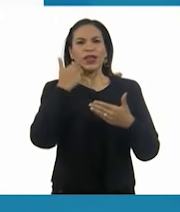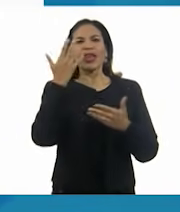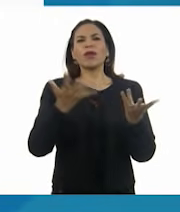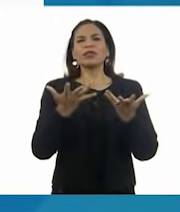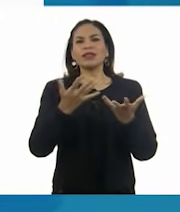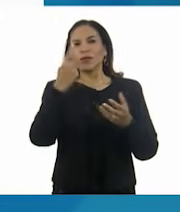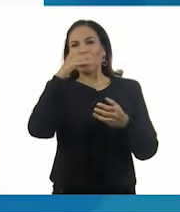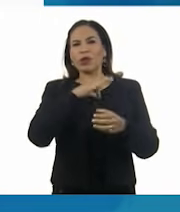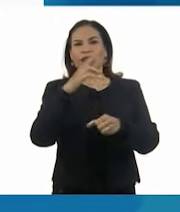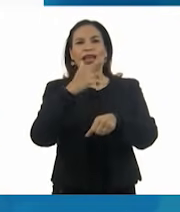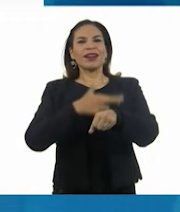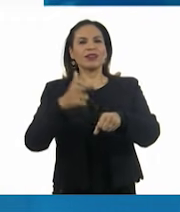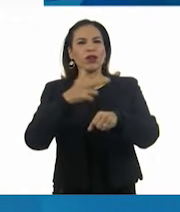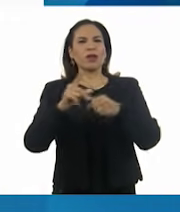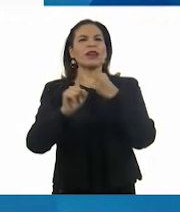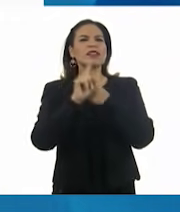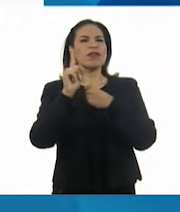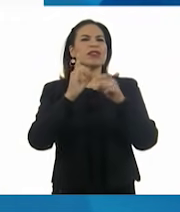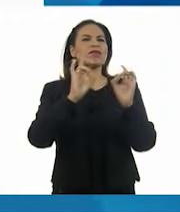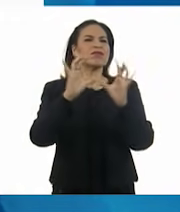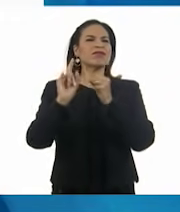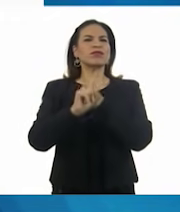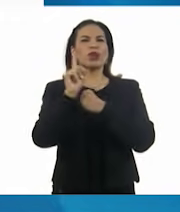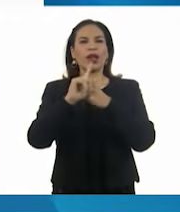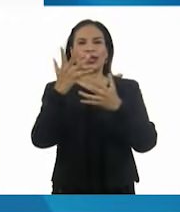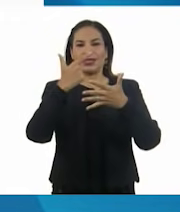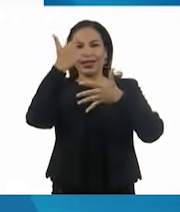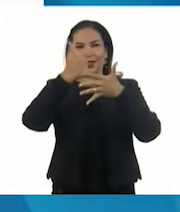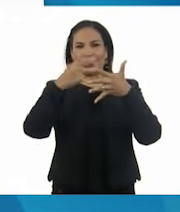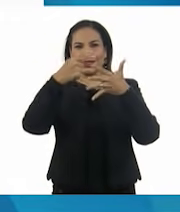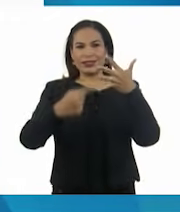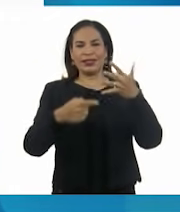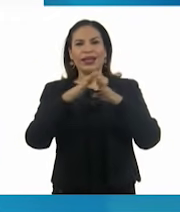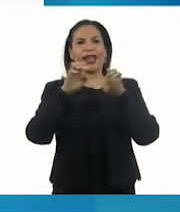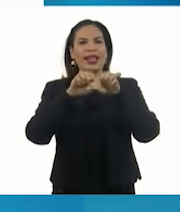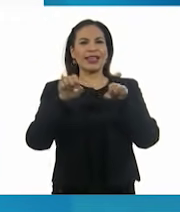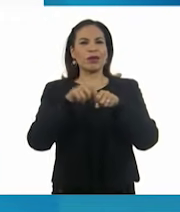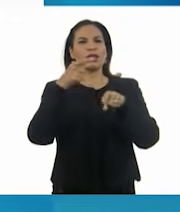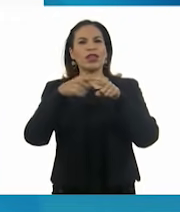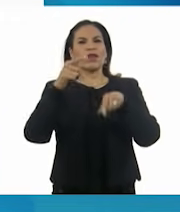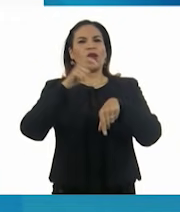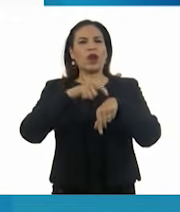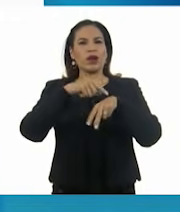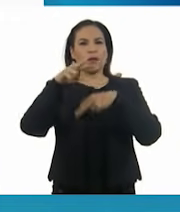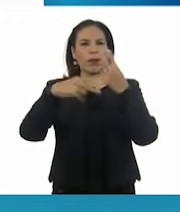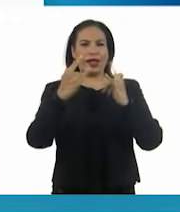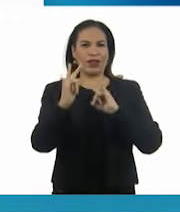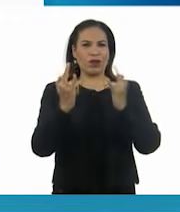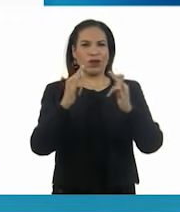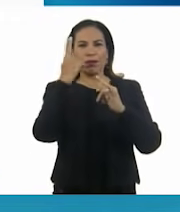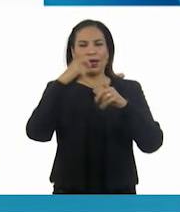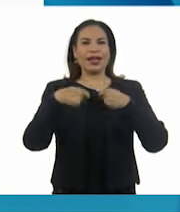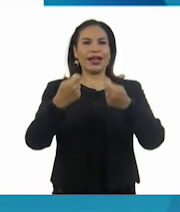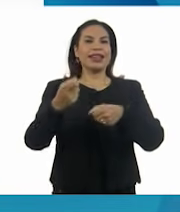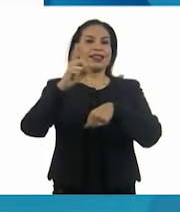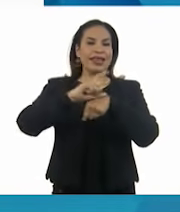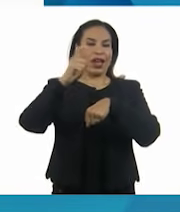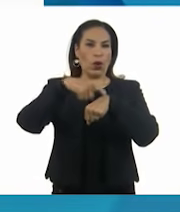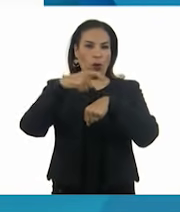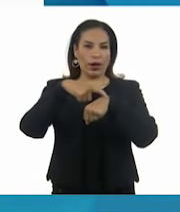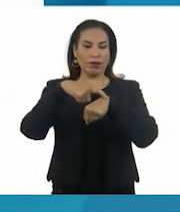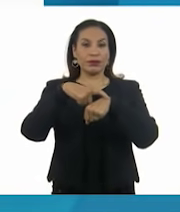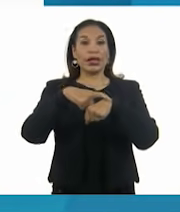hacer para resolver el problema es hacer una lista de los equipos y horarios que visitan la cancha para asignarles día y hora.